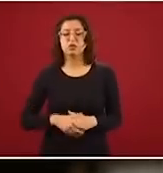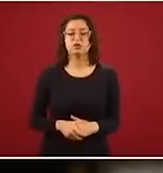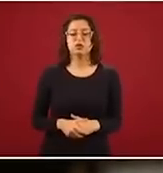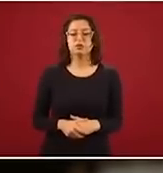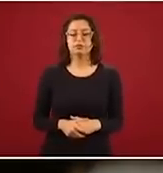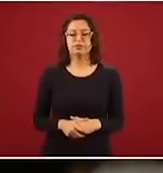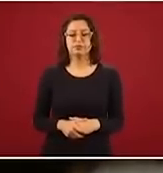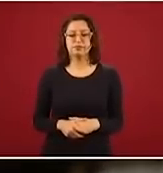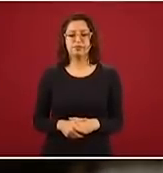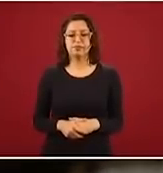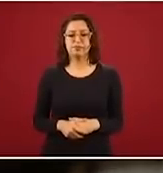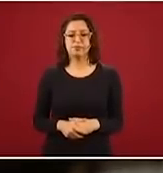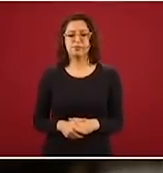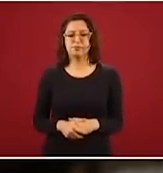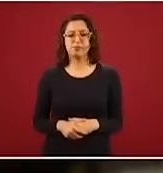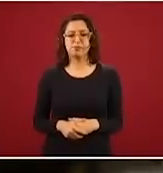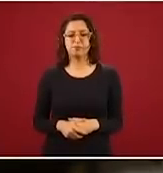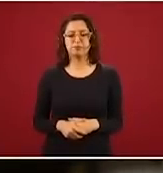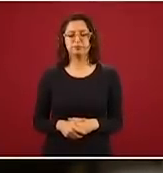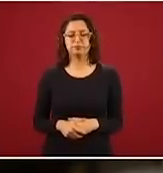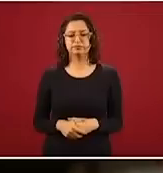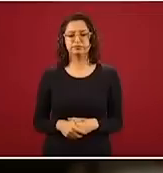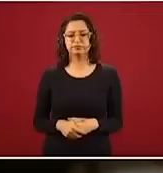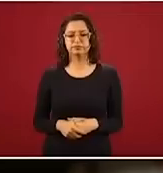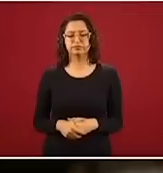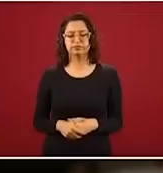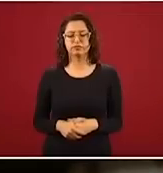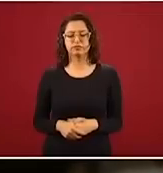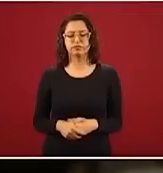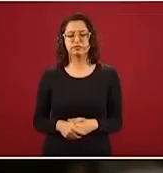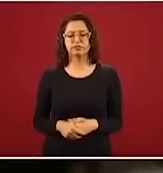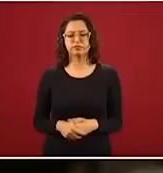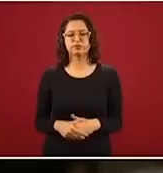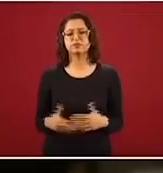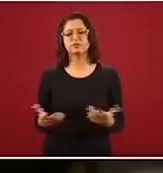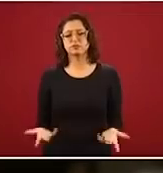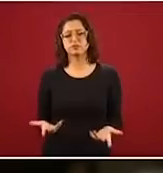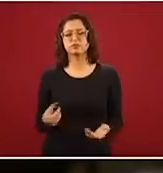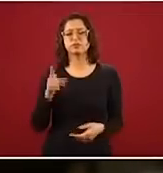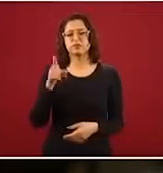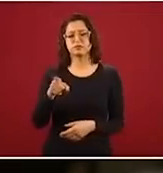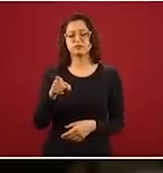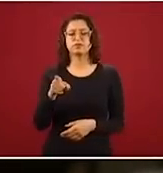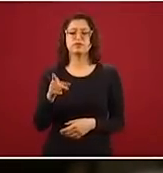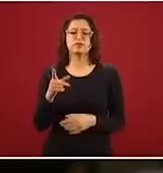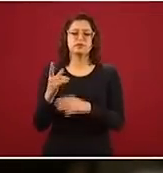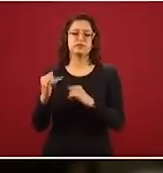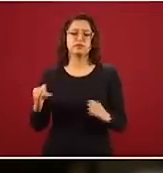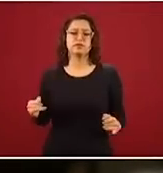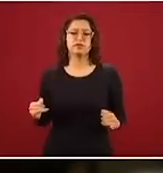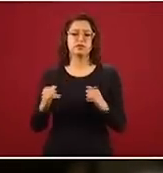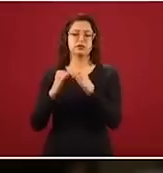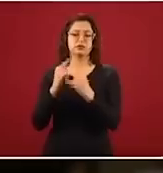También sería si la prueba confirmatoria que únicamente ha tenido justamente el Instituto de